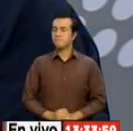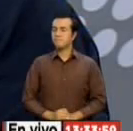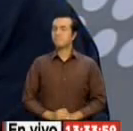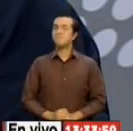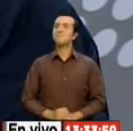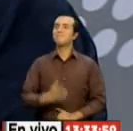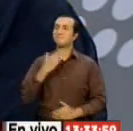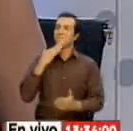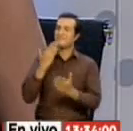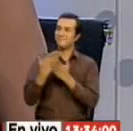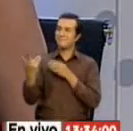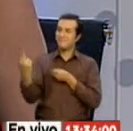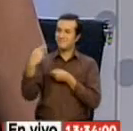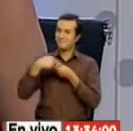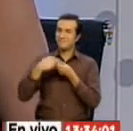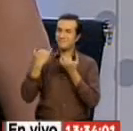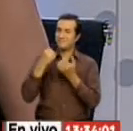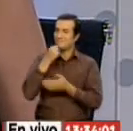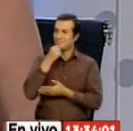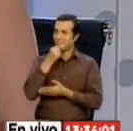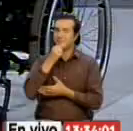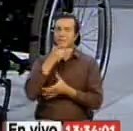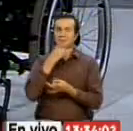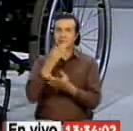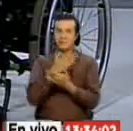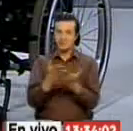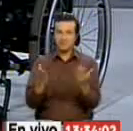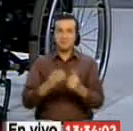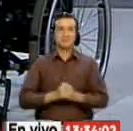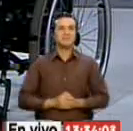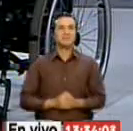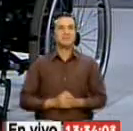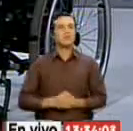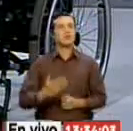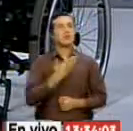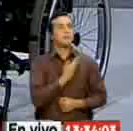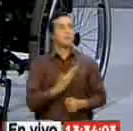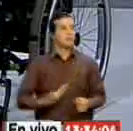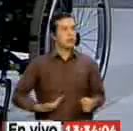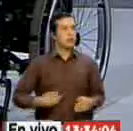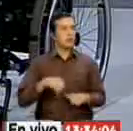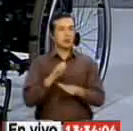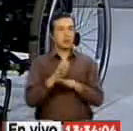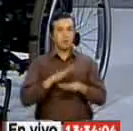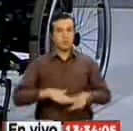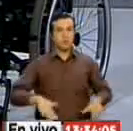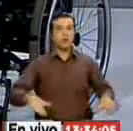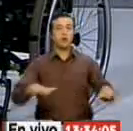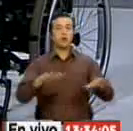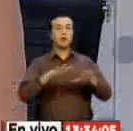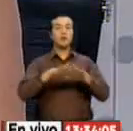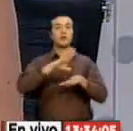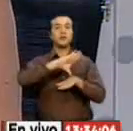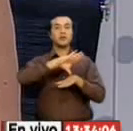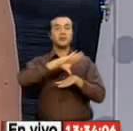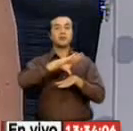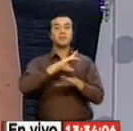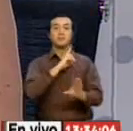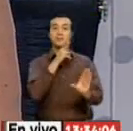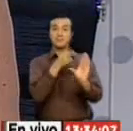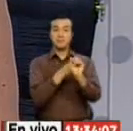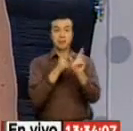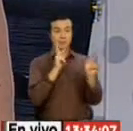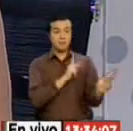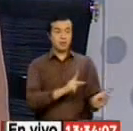Javier, muchísimas gracias por acompañarnos en este espacio. Un gusto tenerlo aquí. No, un gusto para mí. El presidente de la República, en el Palacio Carondelet, participó de la presentación del